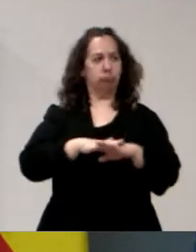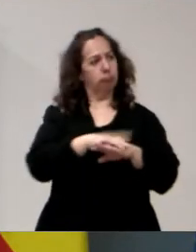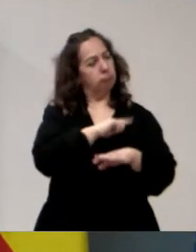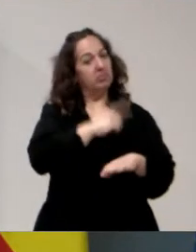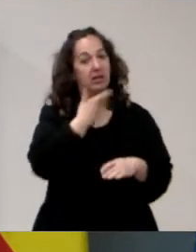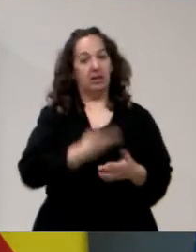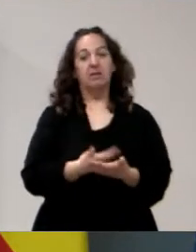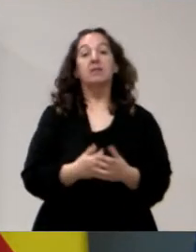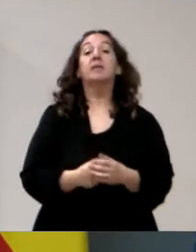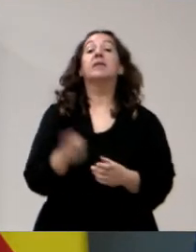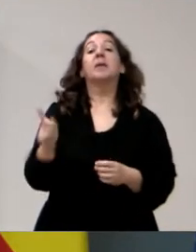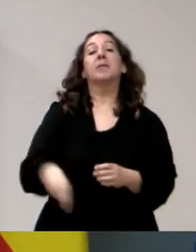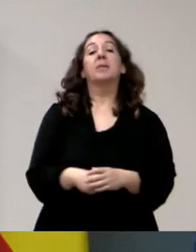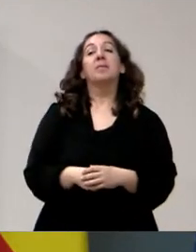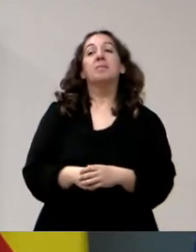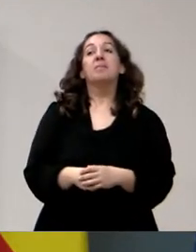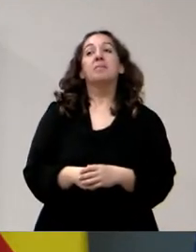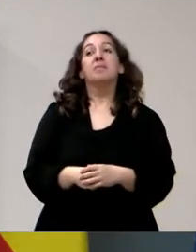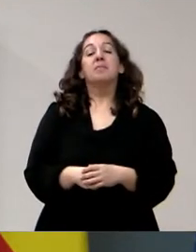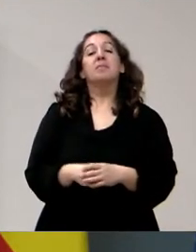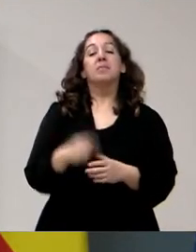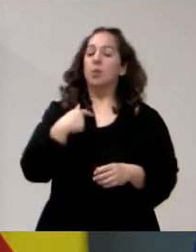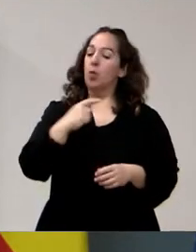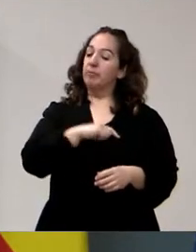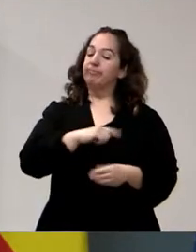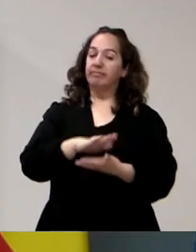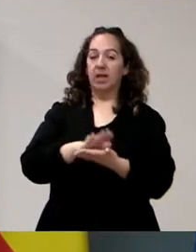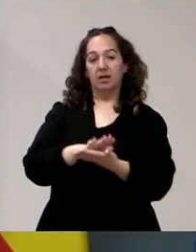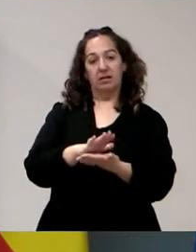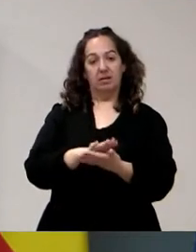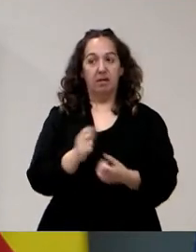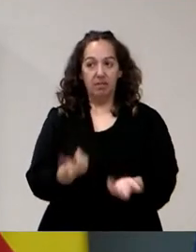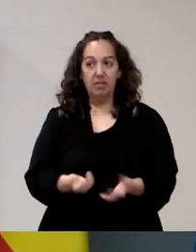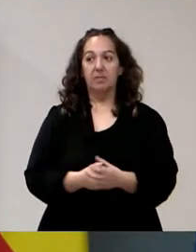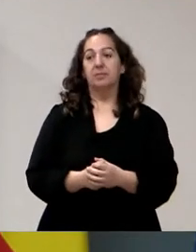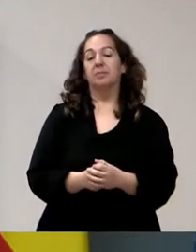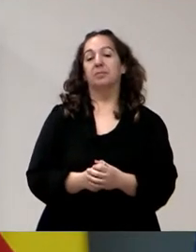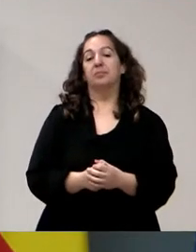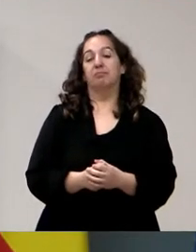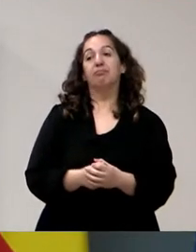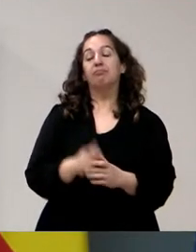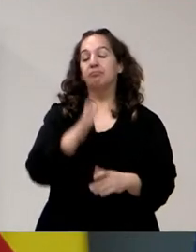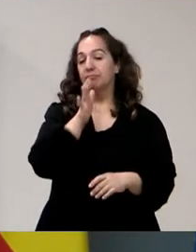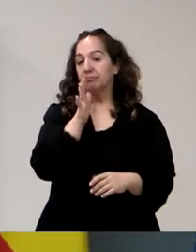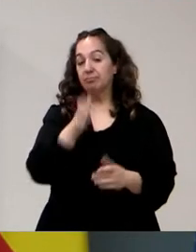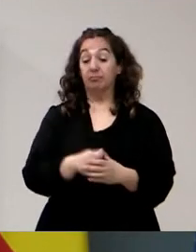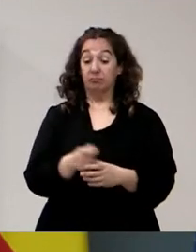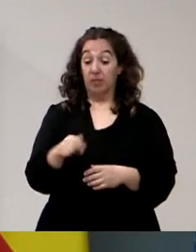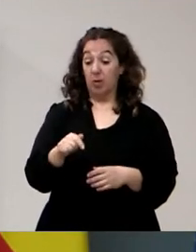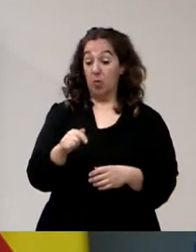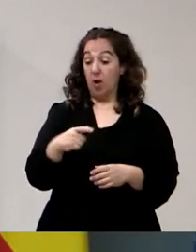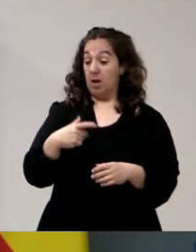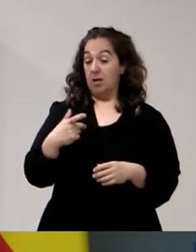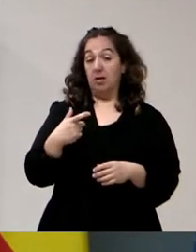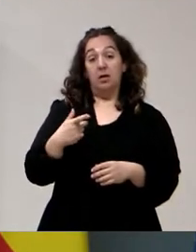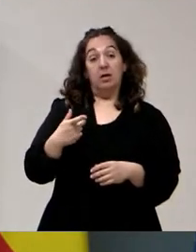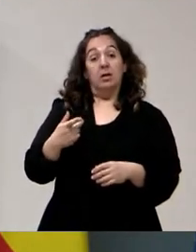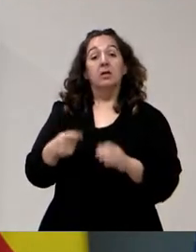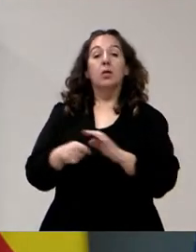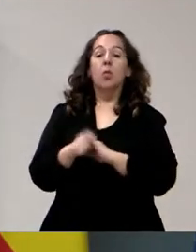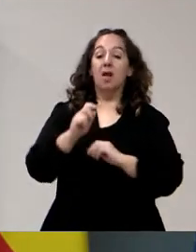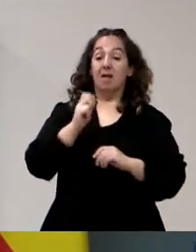de e que la tranquilidad eh Porque eh e las consignaciones